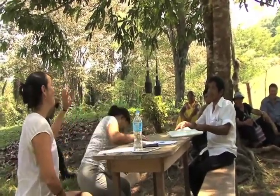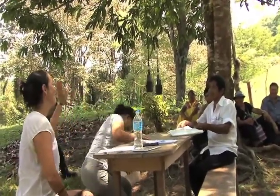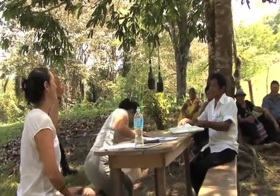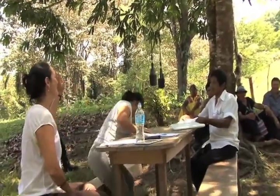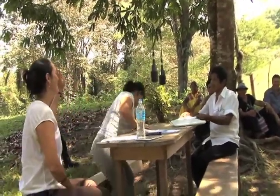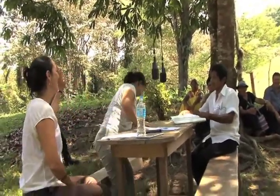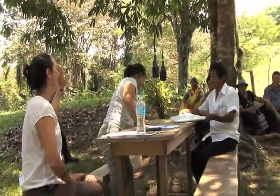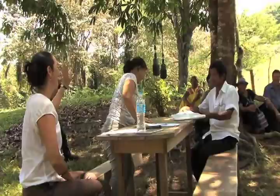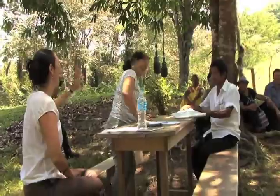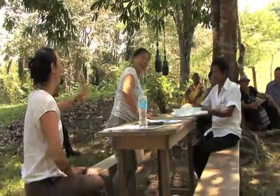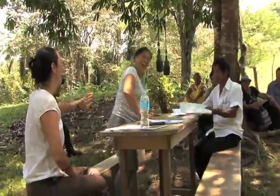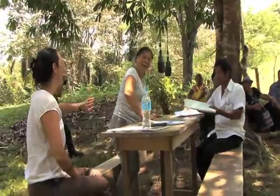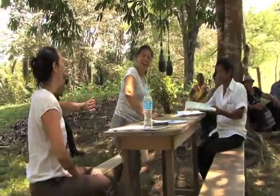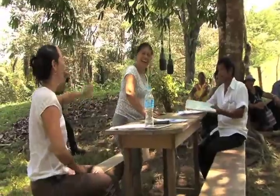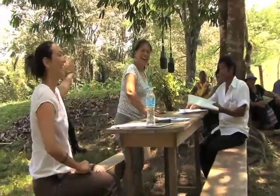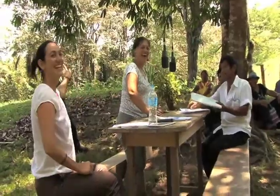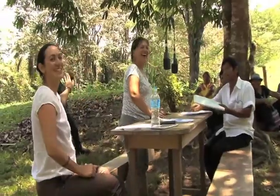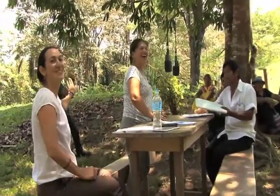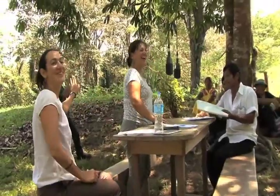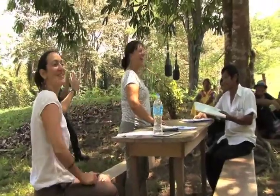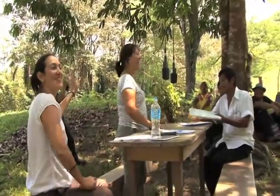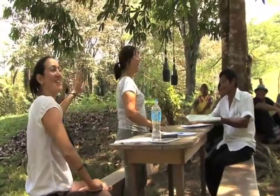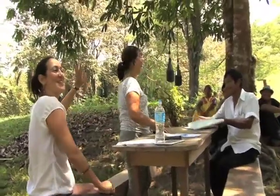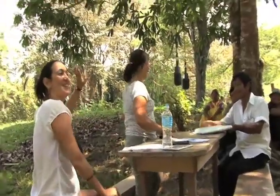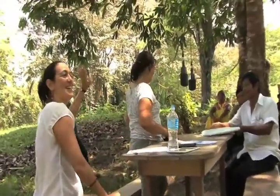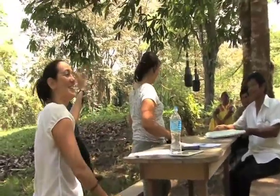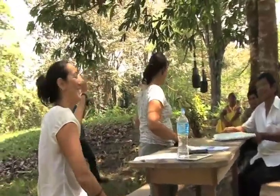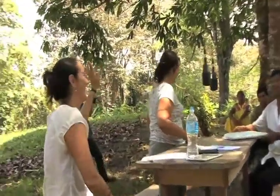El problema es suyo, ¿ah? Eso